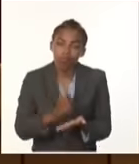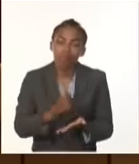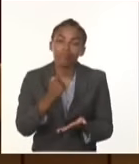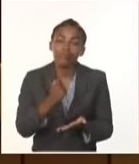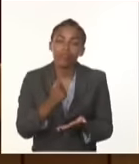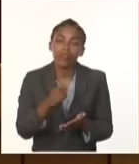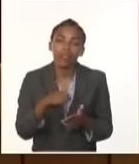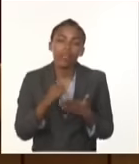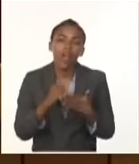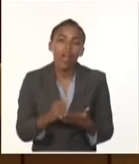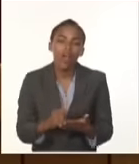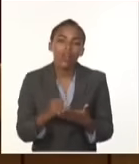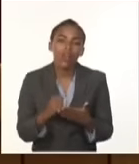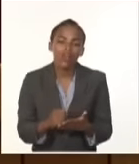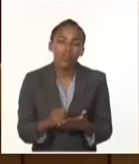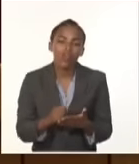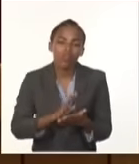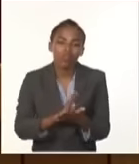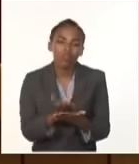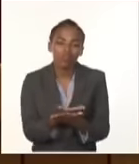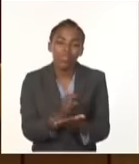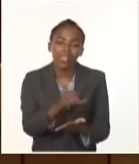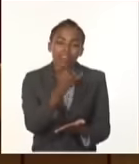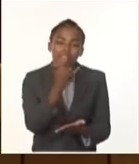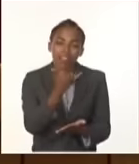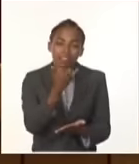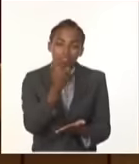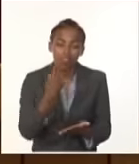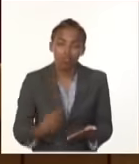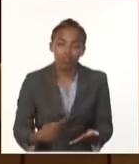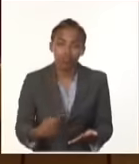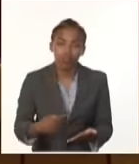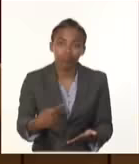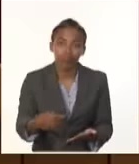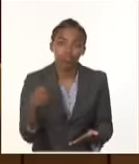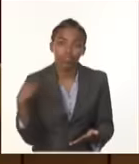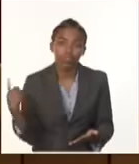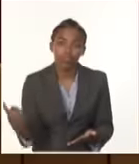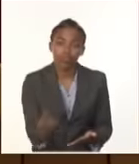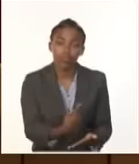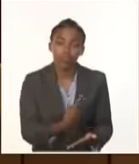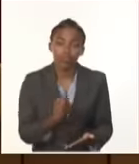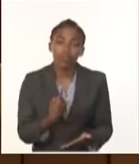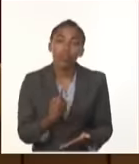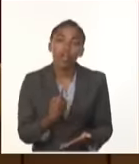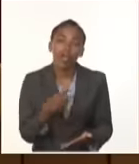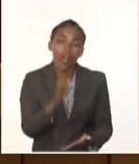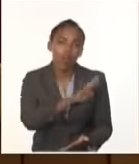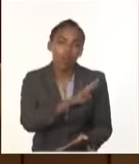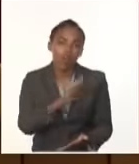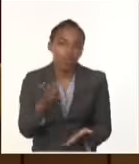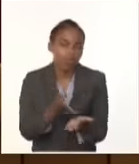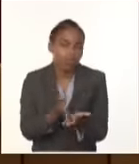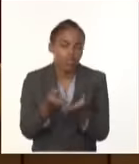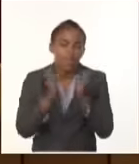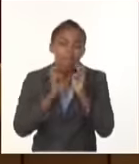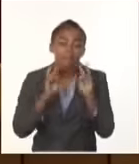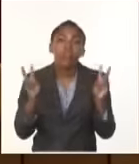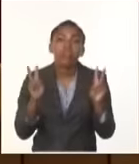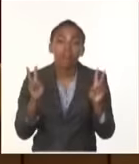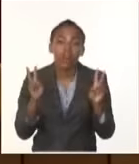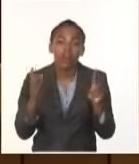el impacto de esas dificultades en la cotidianidad de todos. Pero la revolución vive y sus enemigos lo